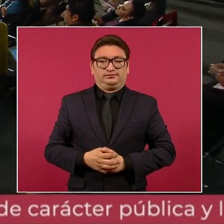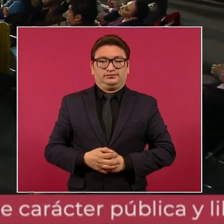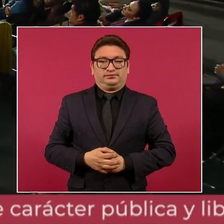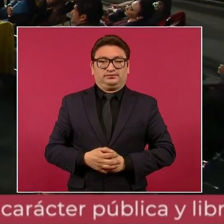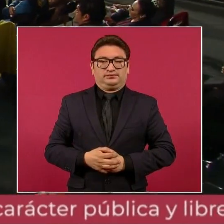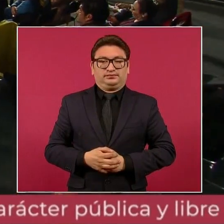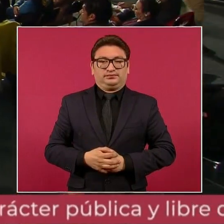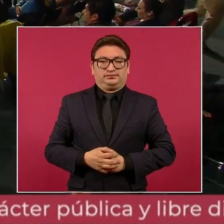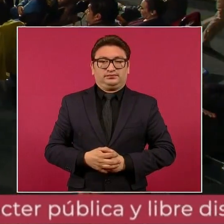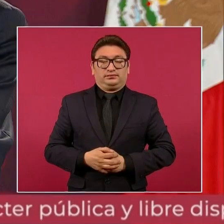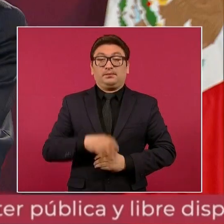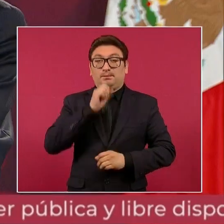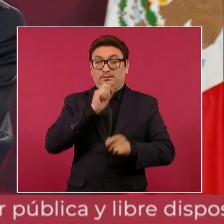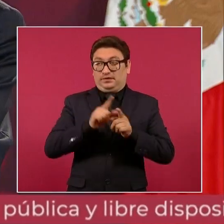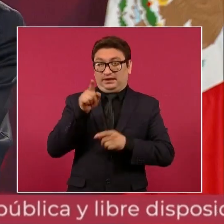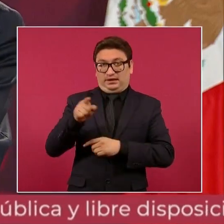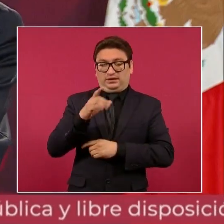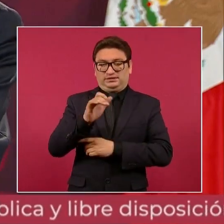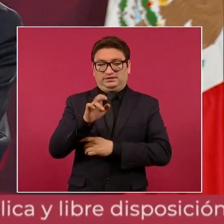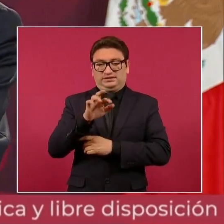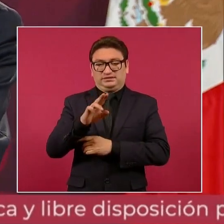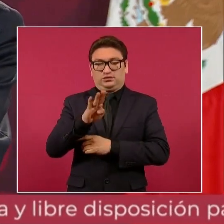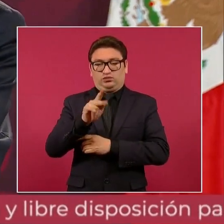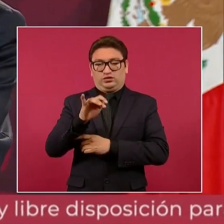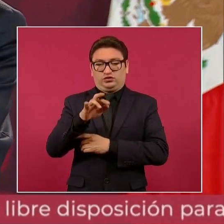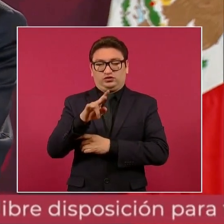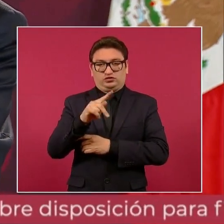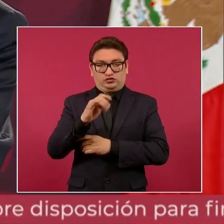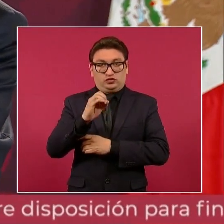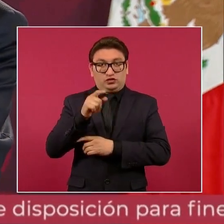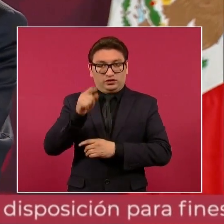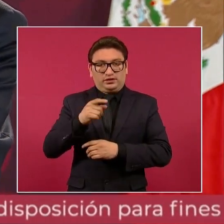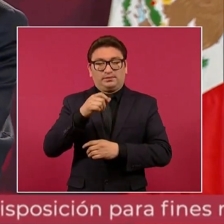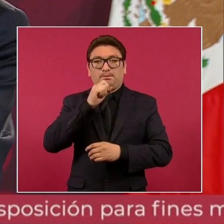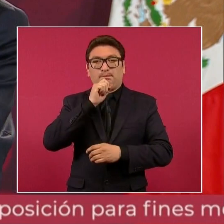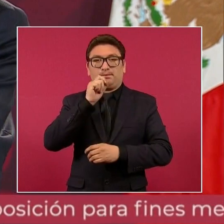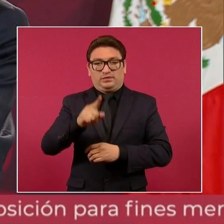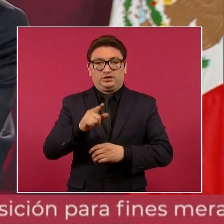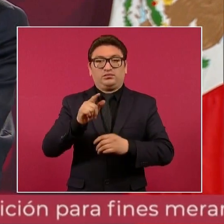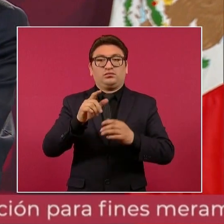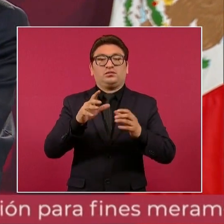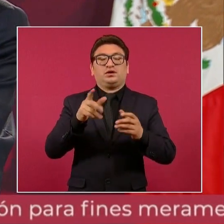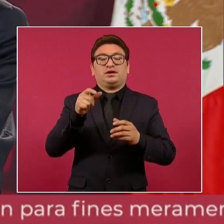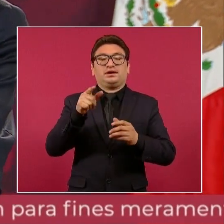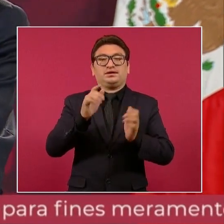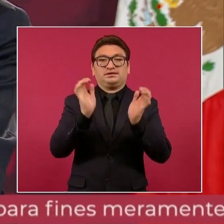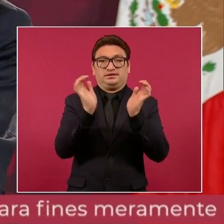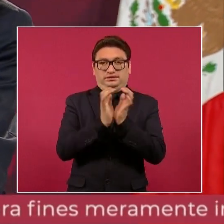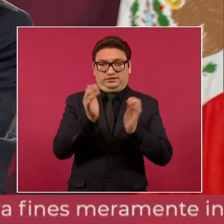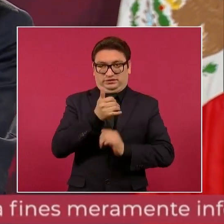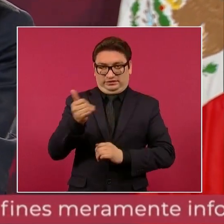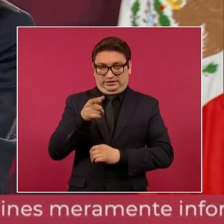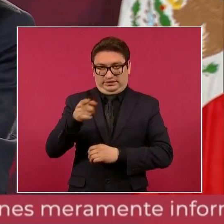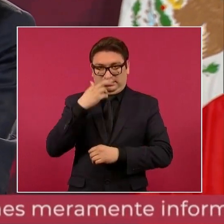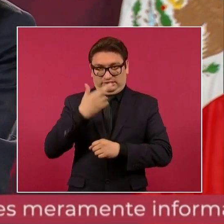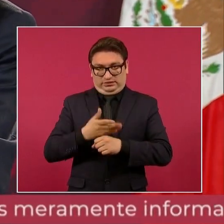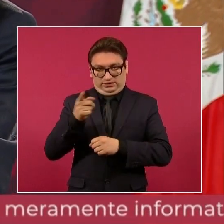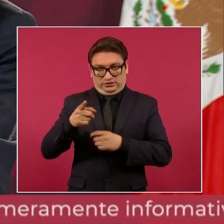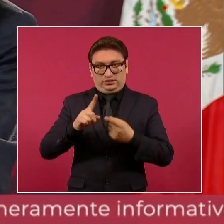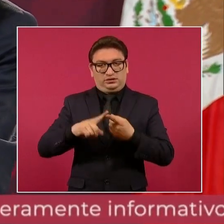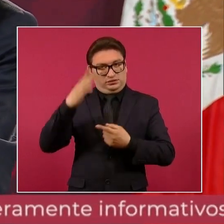es César Buenrostro, que es el vocal ejecutivo del Fondo de Vivienda del ISSSTE, de Fobiste,